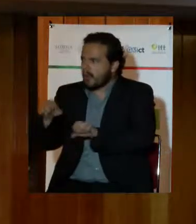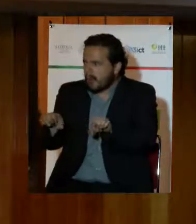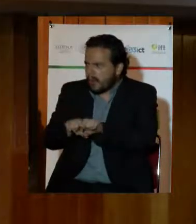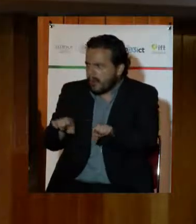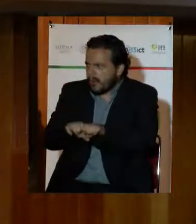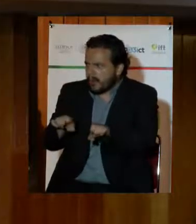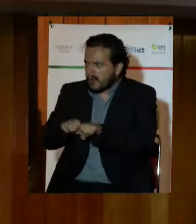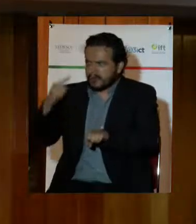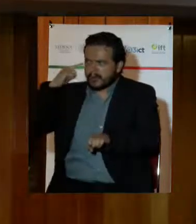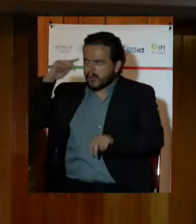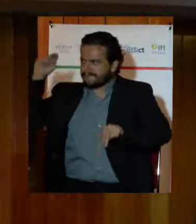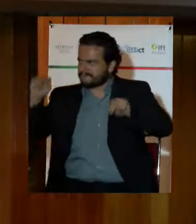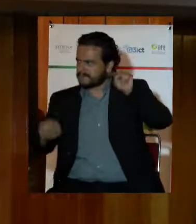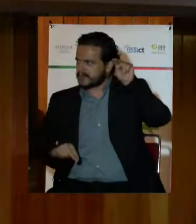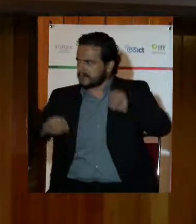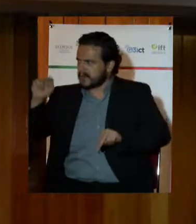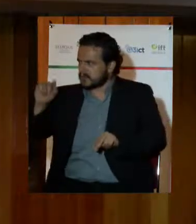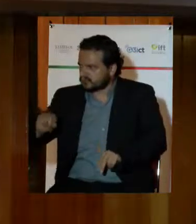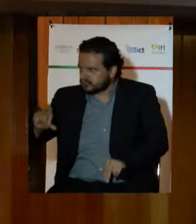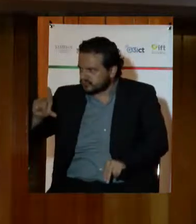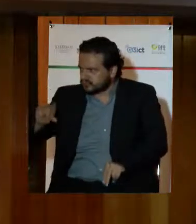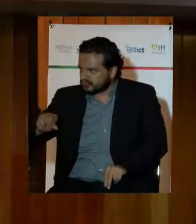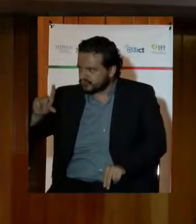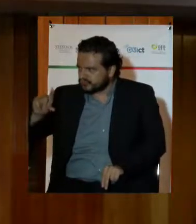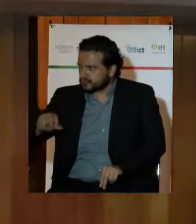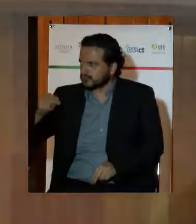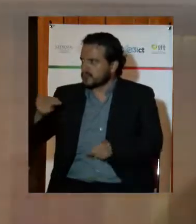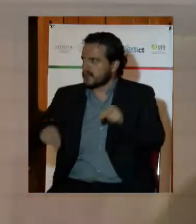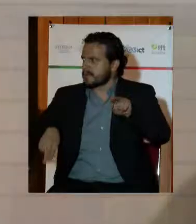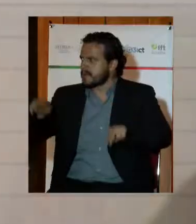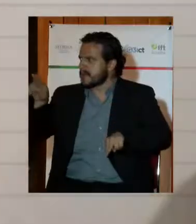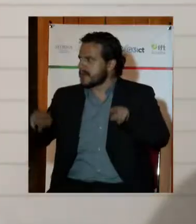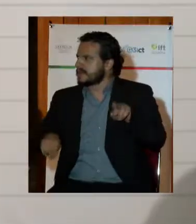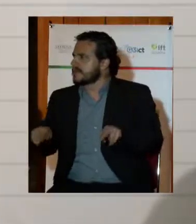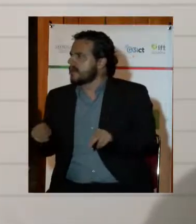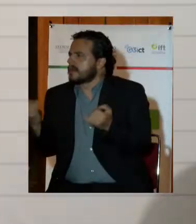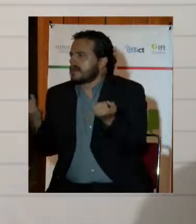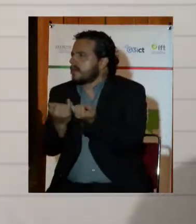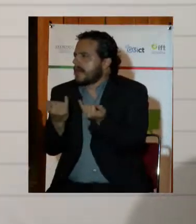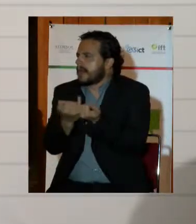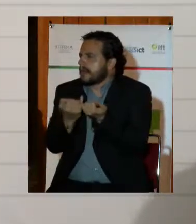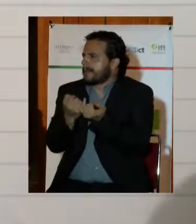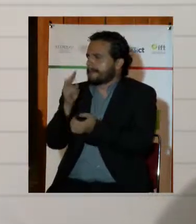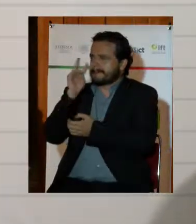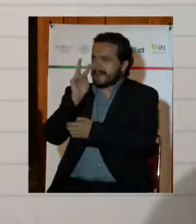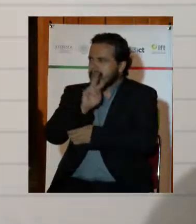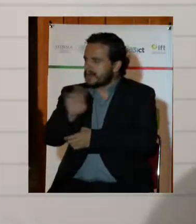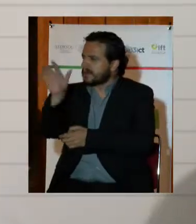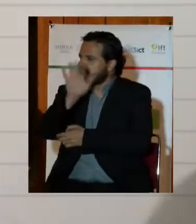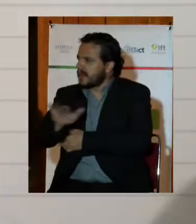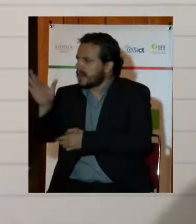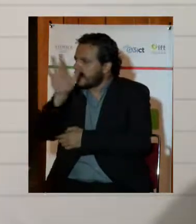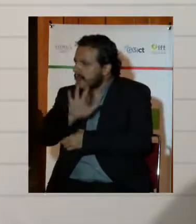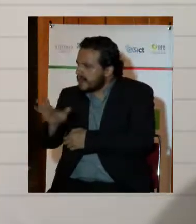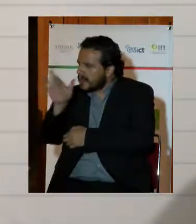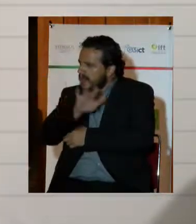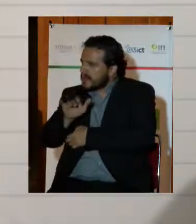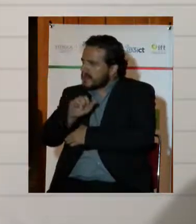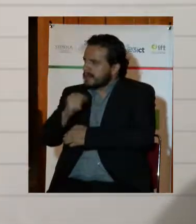del sonido o también tener alternativas visuales como textos o imágenes en lugar